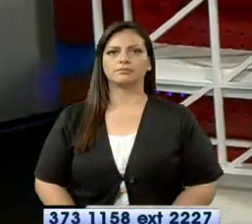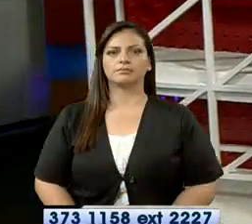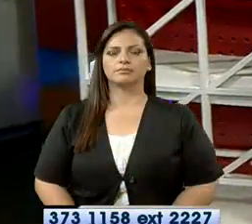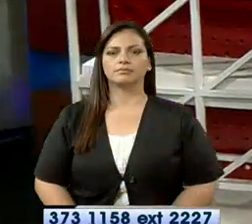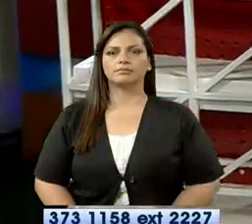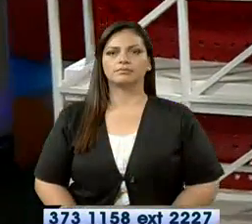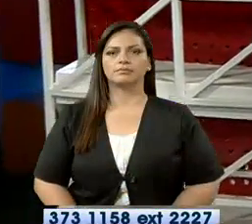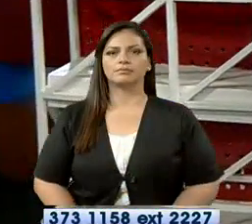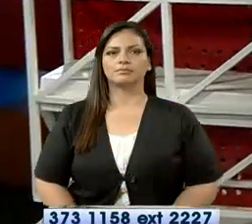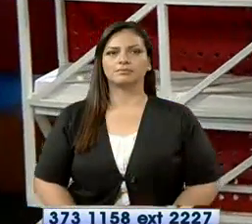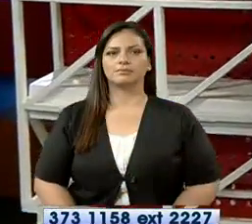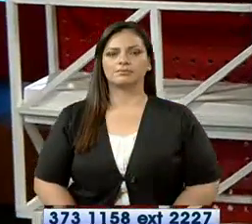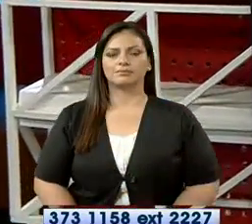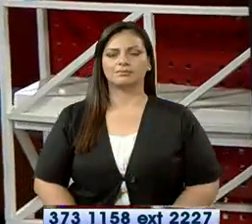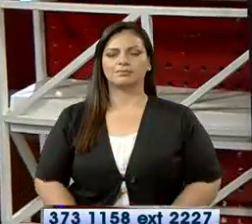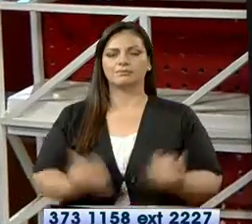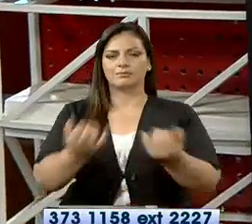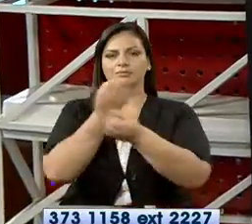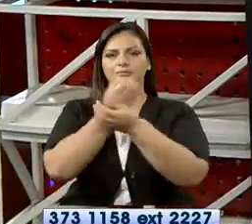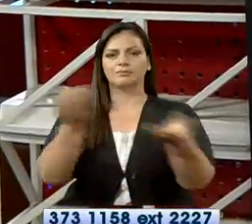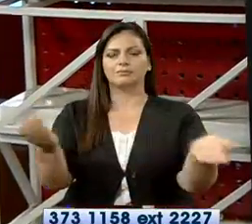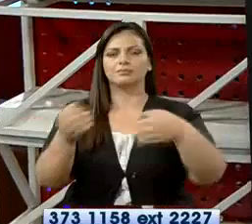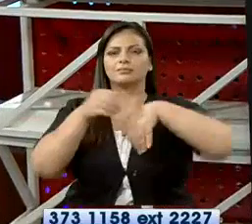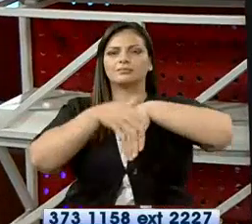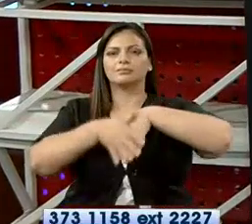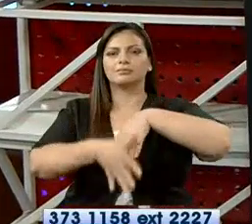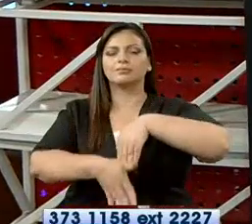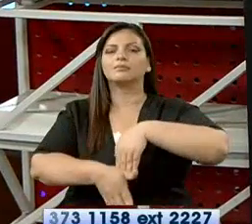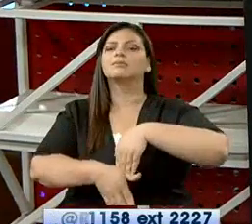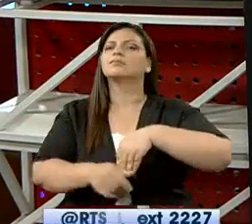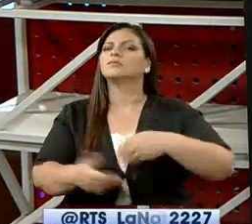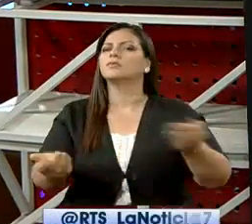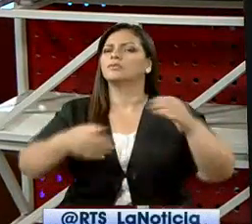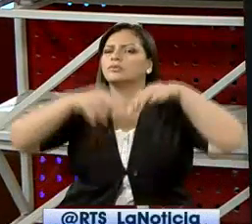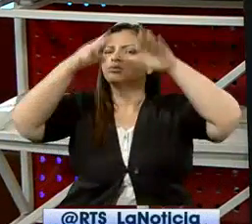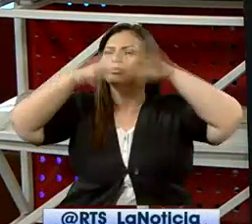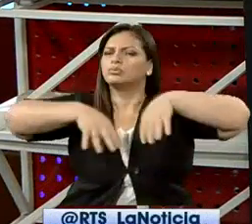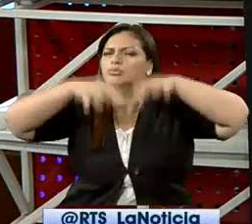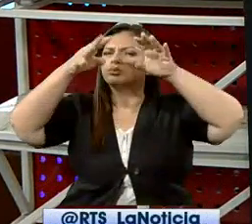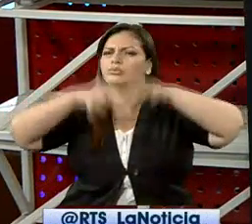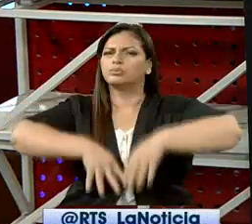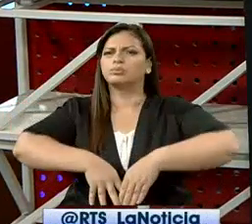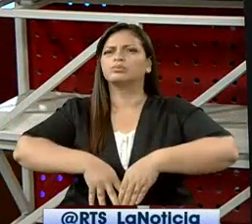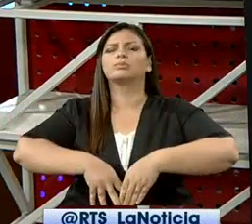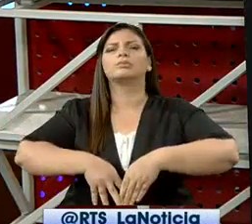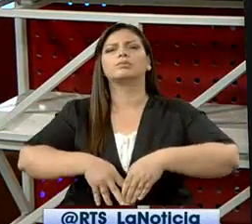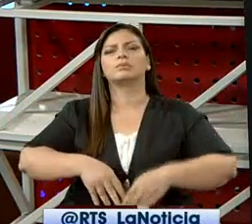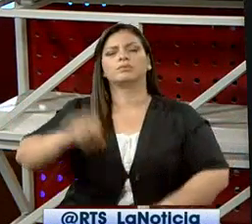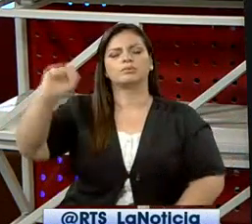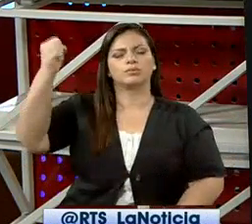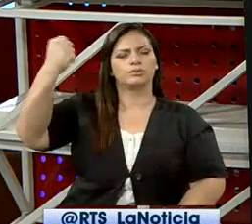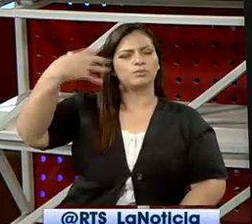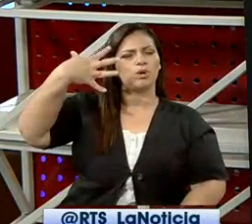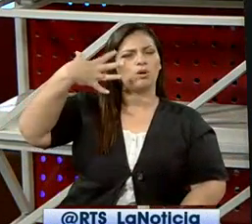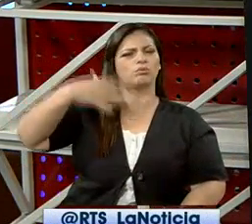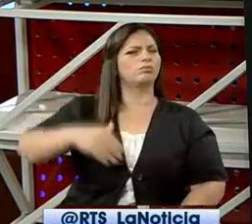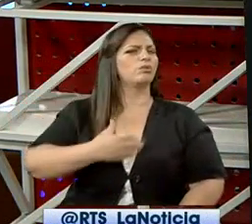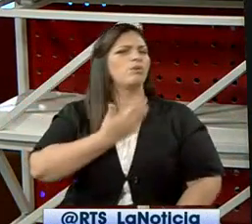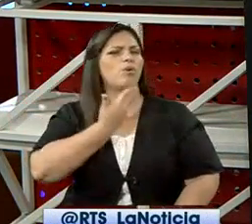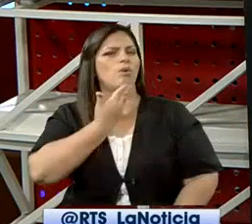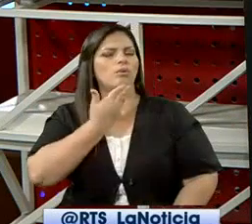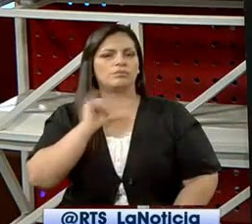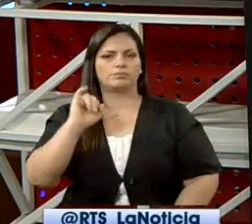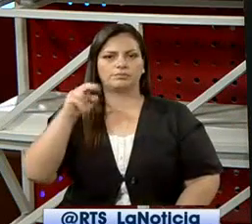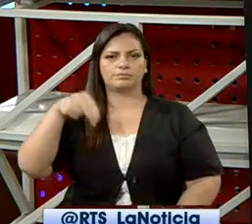Bien, y ahora los invitamos a conocer cómo está el clima en diferentes partes del continente americano. Ello en la siguiente cápsula informativa de